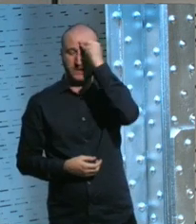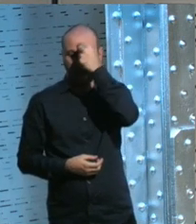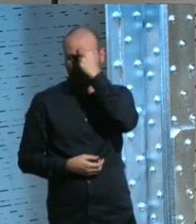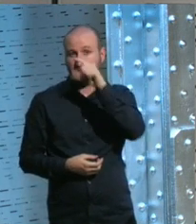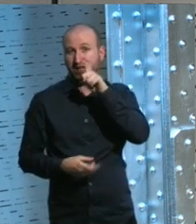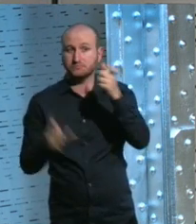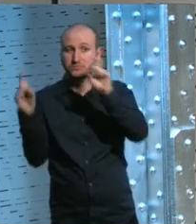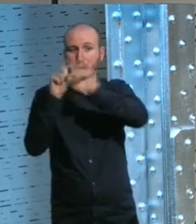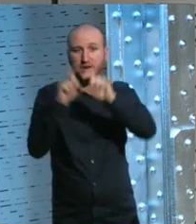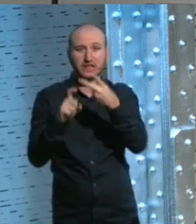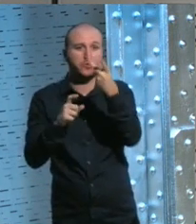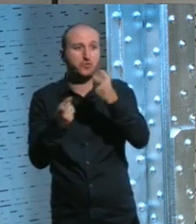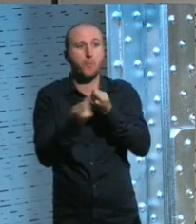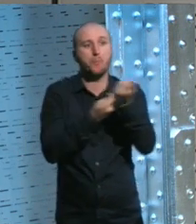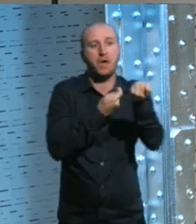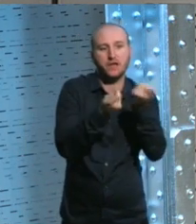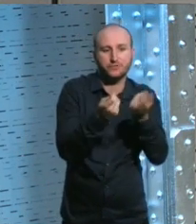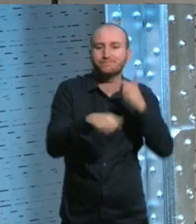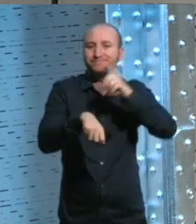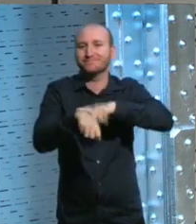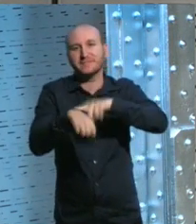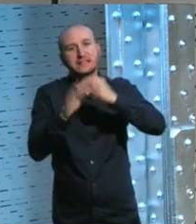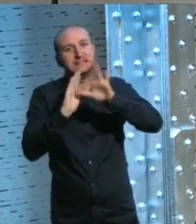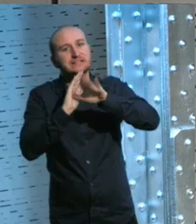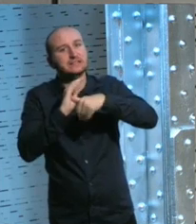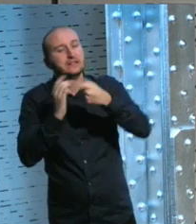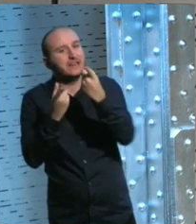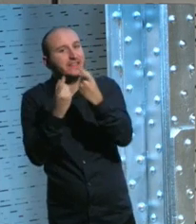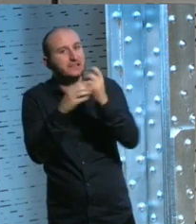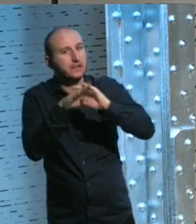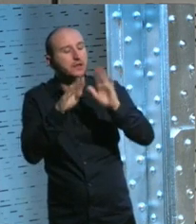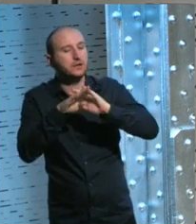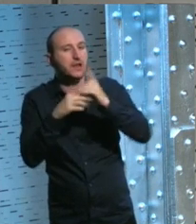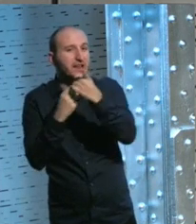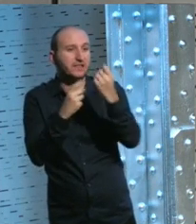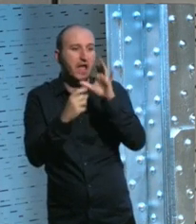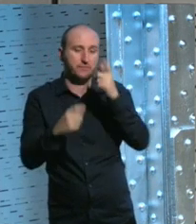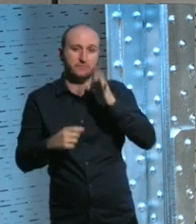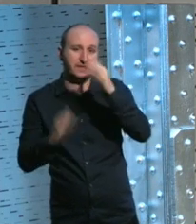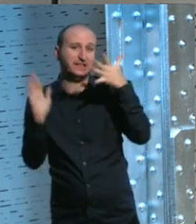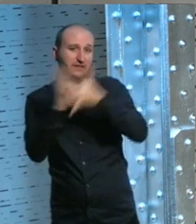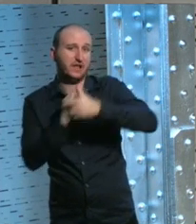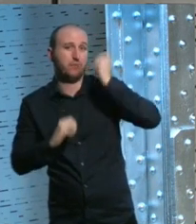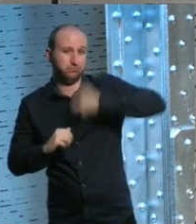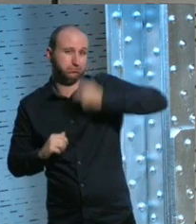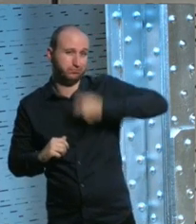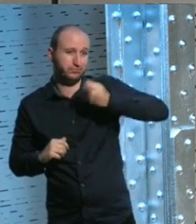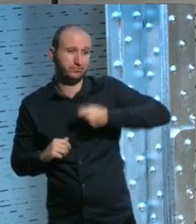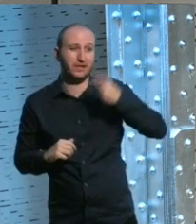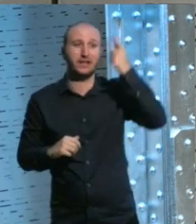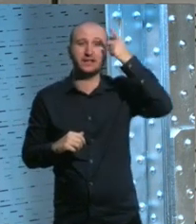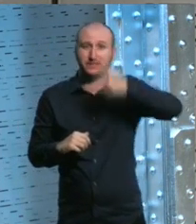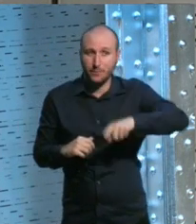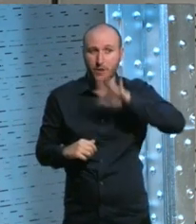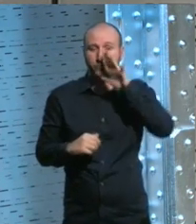con mercado hace falta más tiempo, entonces costaría mucho más caro. Y con eso del